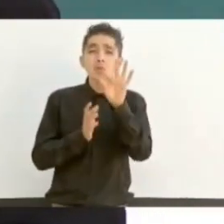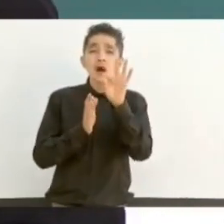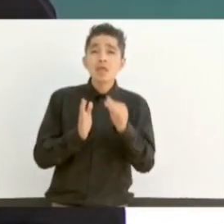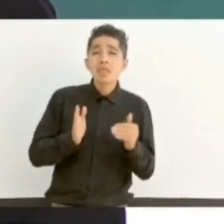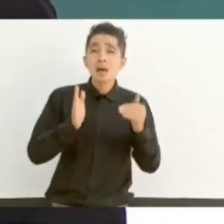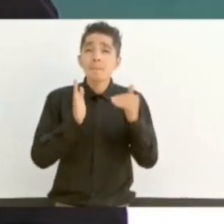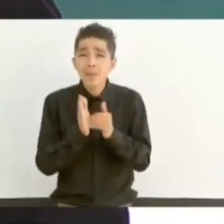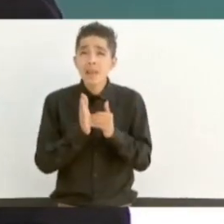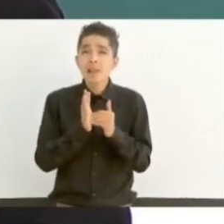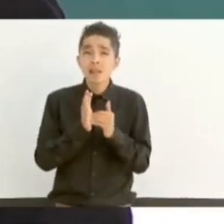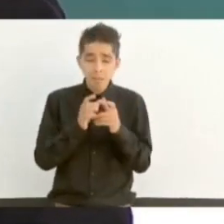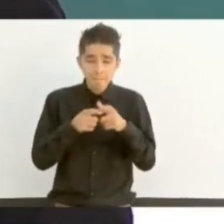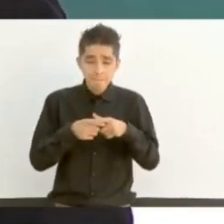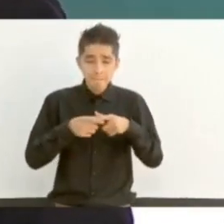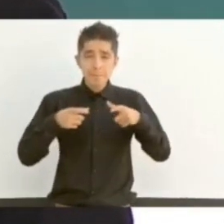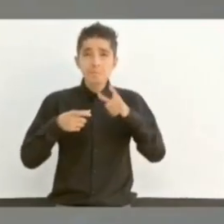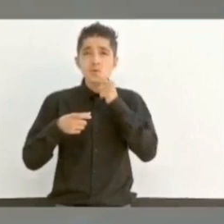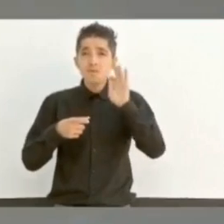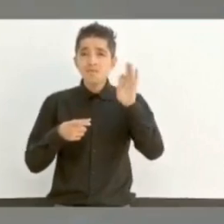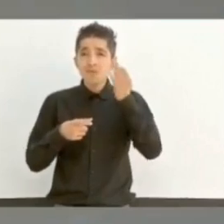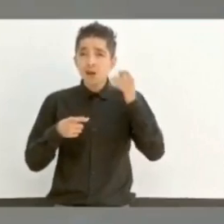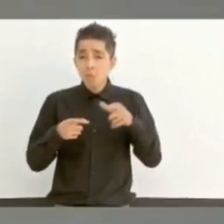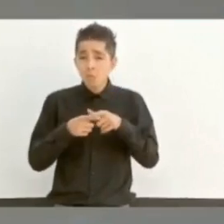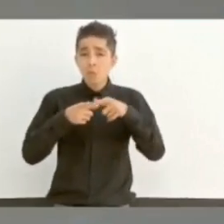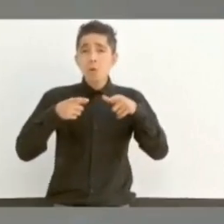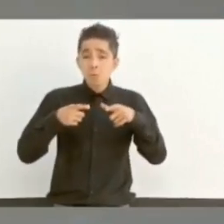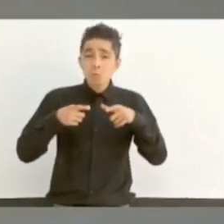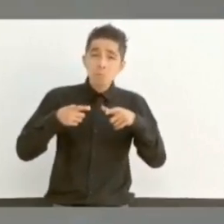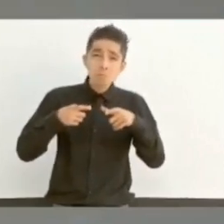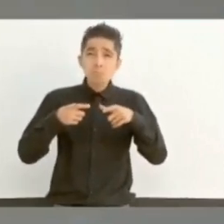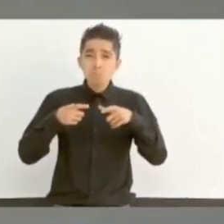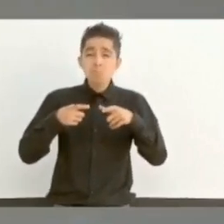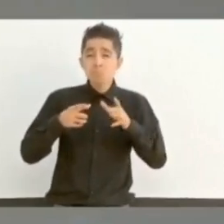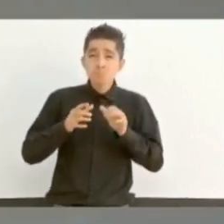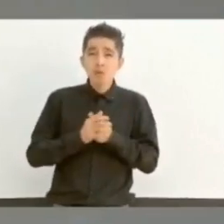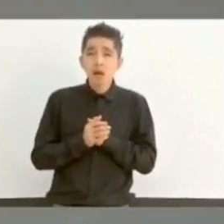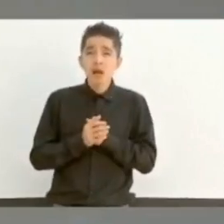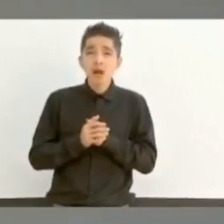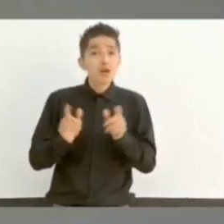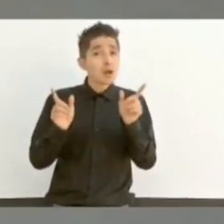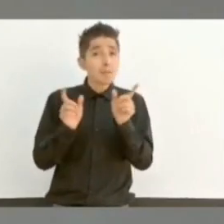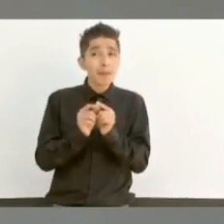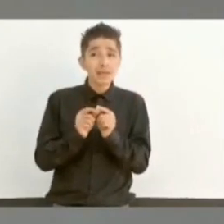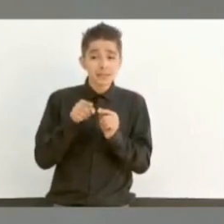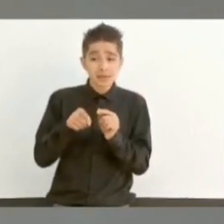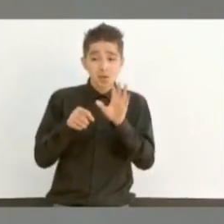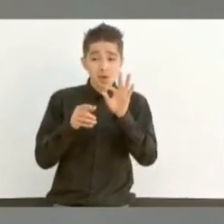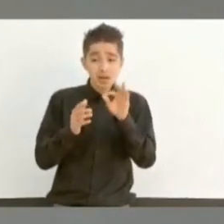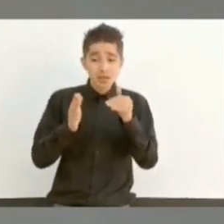40,000 elementos y solamente la mitad eran